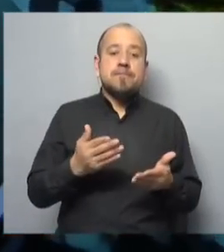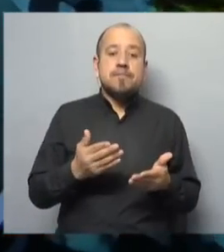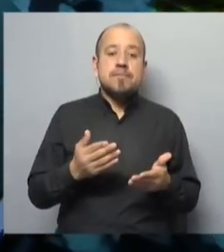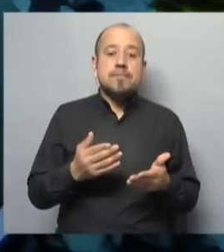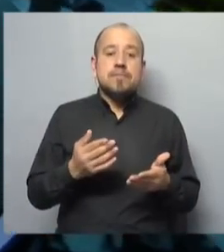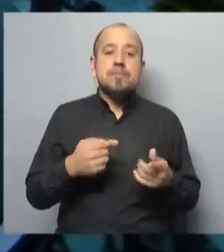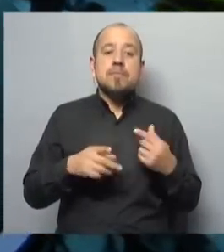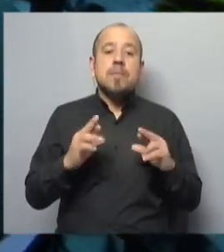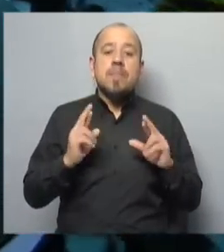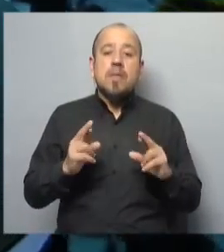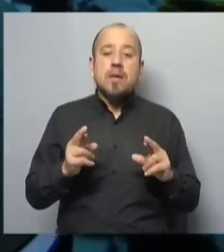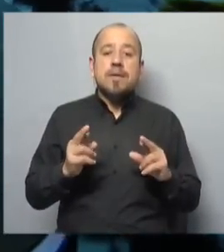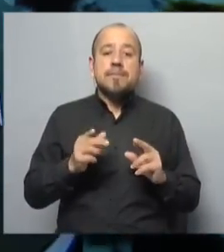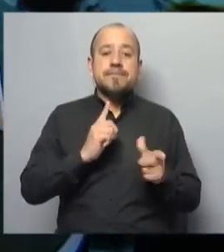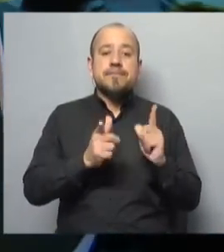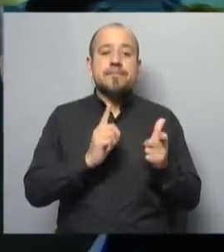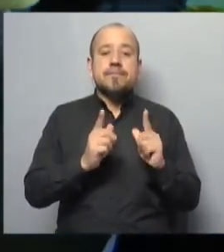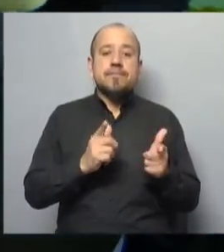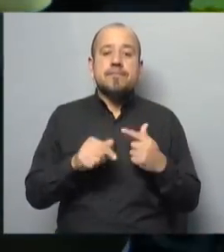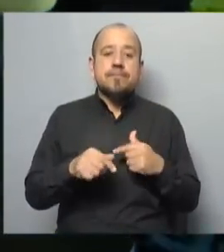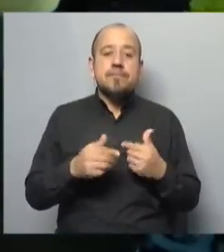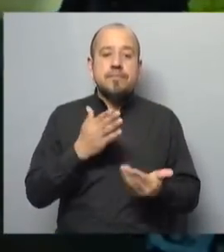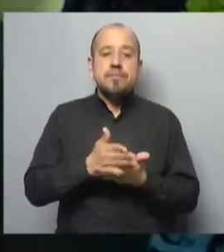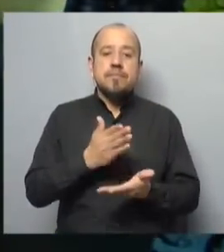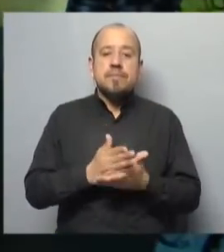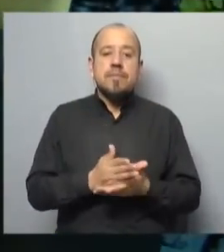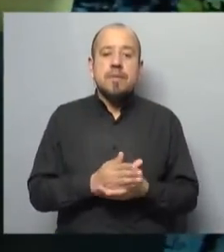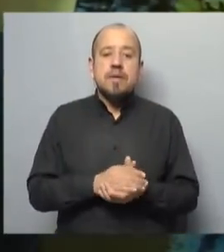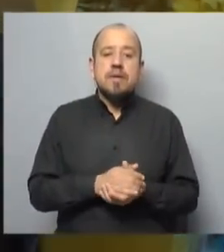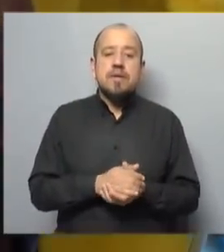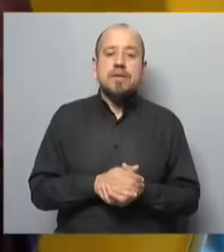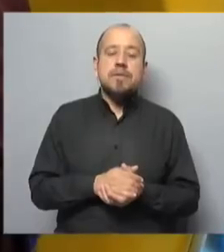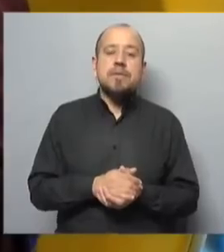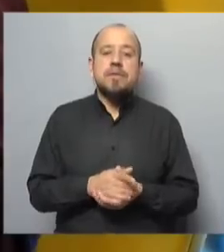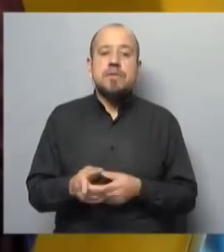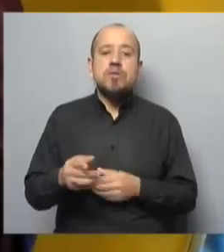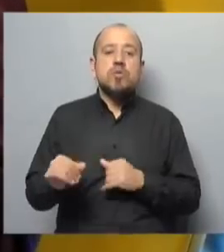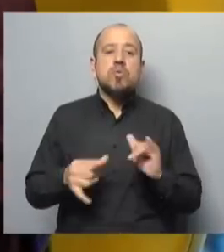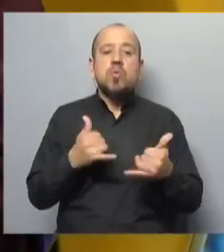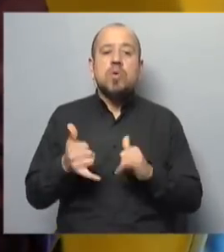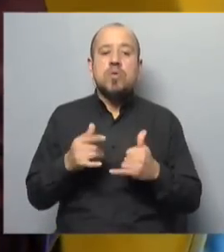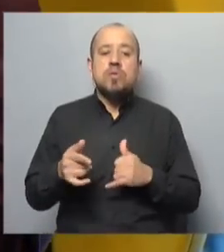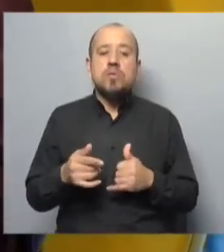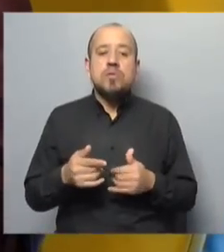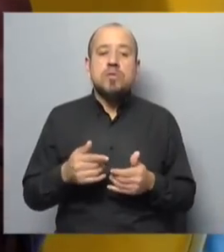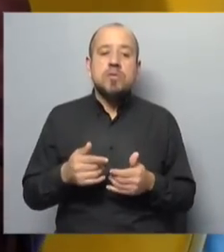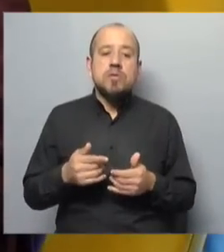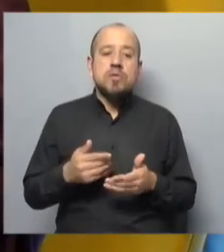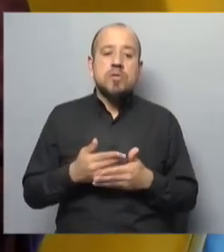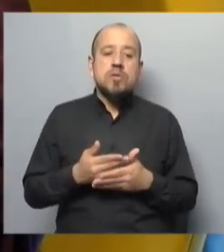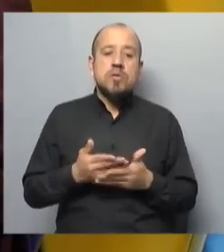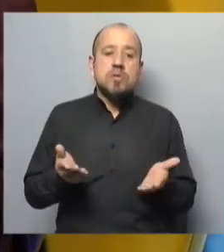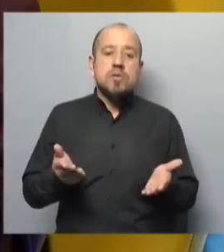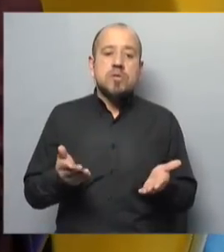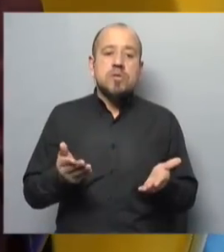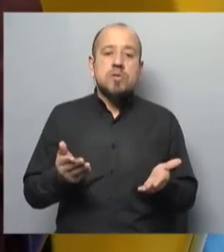ojalá que la avenida de luis éste colabore para eso claro ese tipo de jugadores probablemente le da a